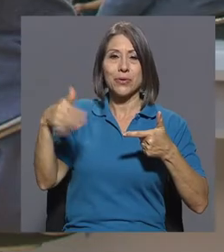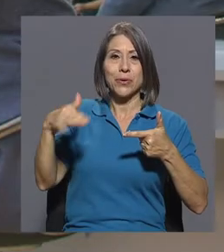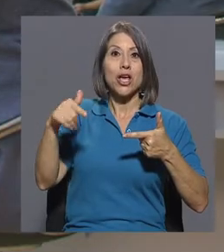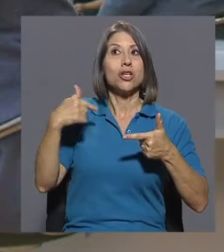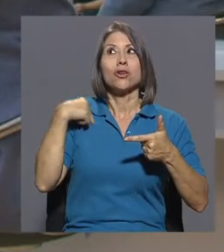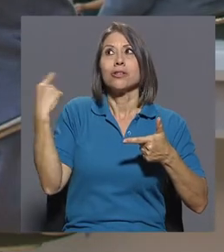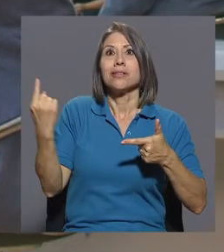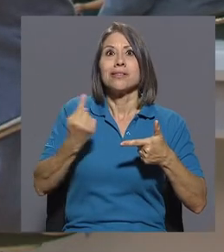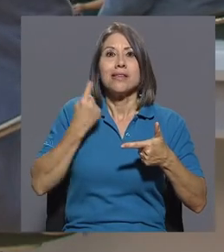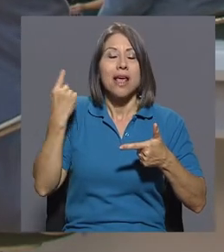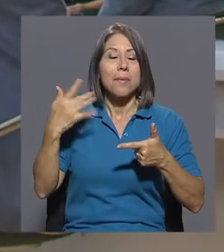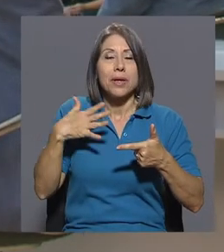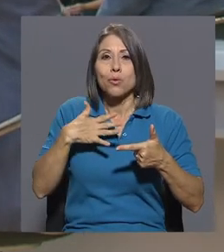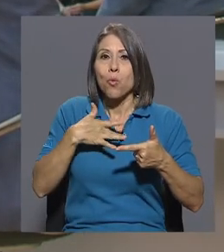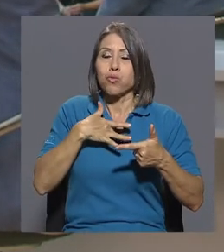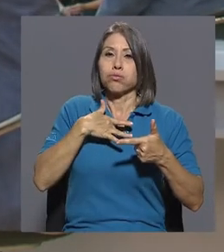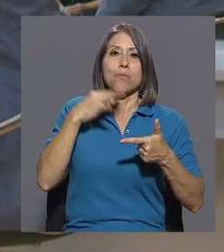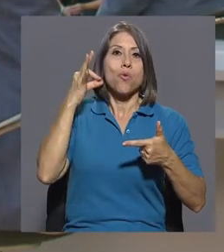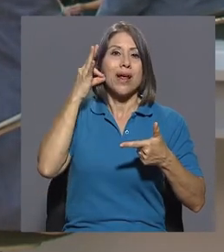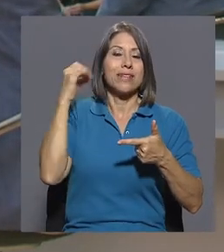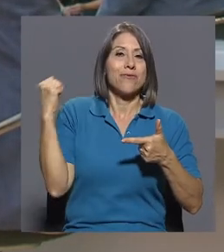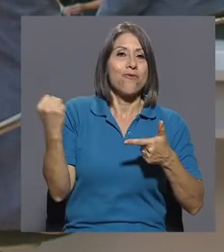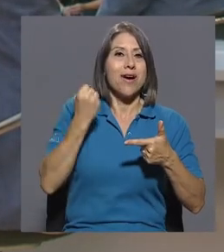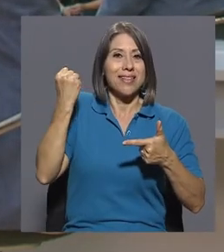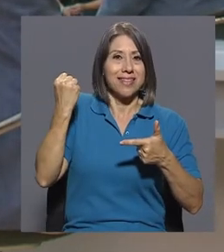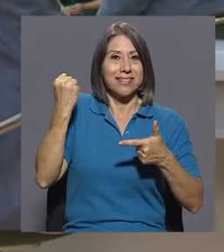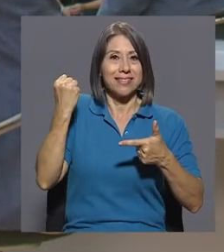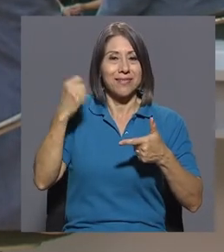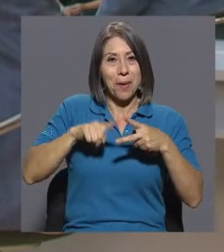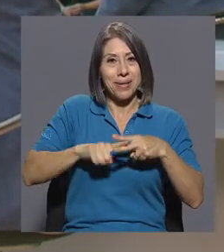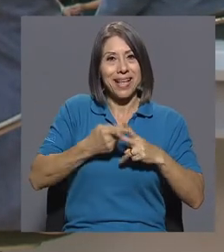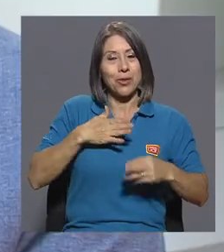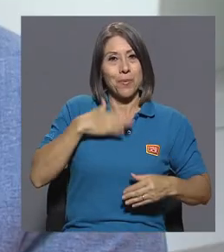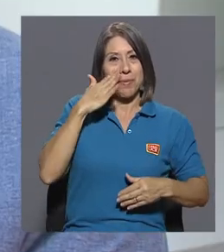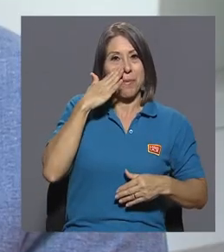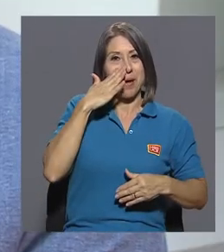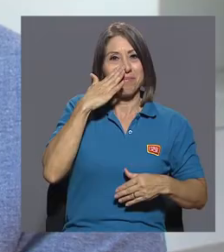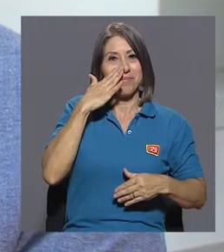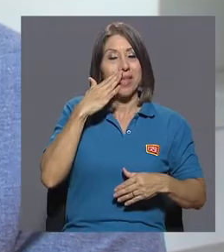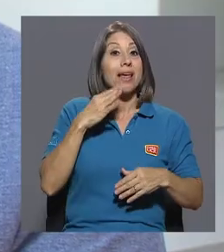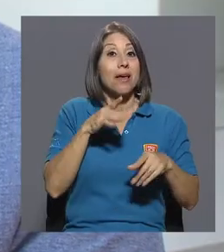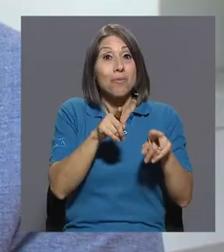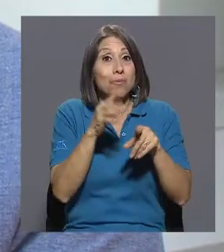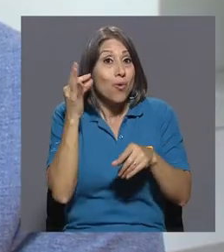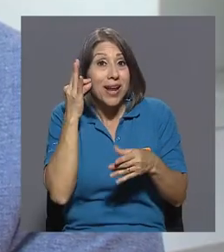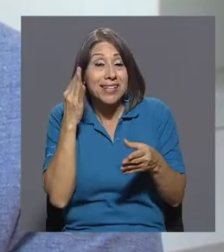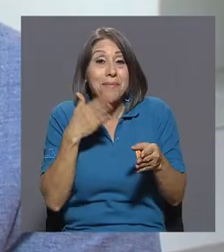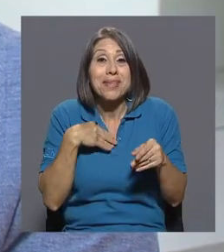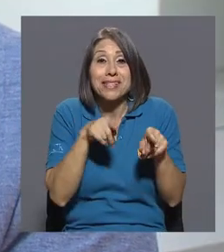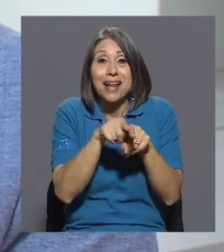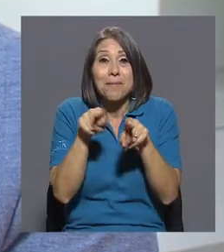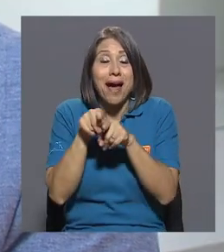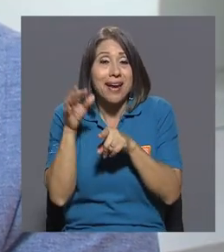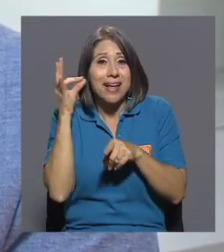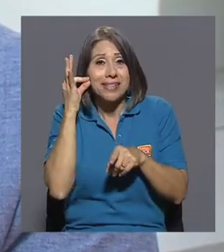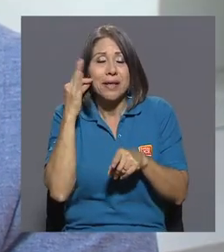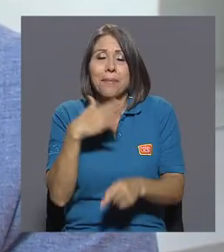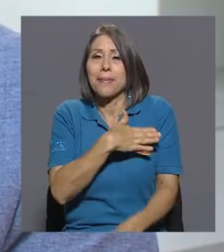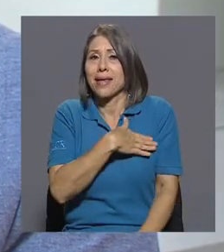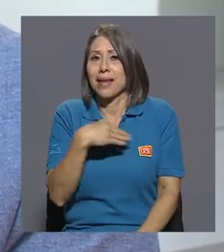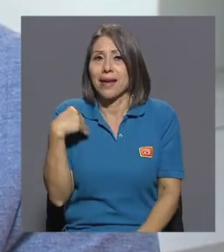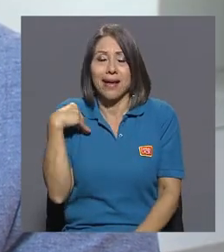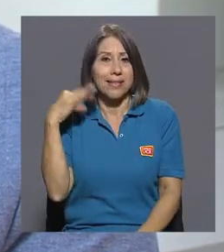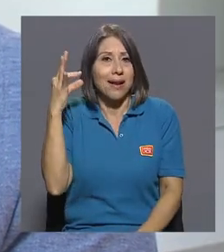¿verdad? Empezando con mi mamá y las mujeres, mis hermanas. Me encanta la mujer que